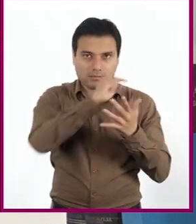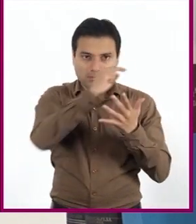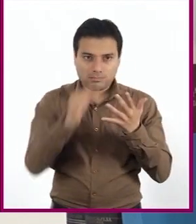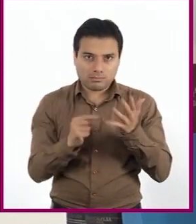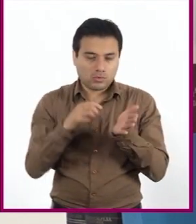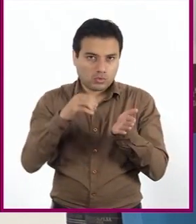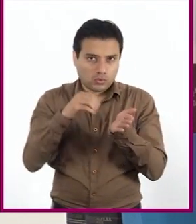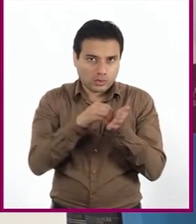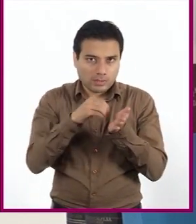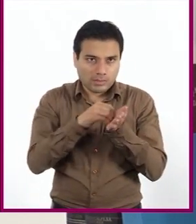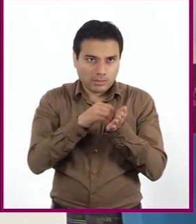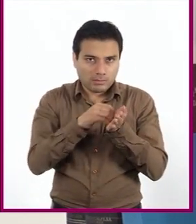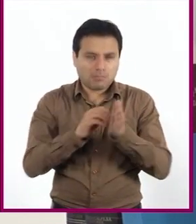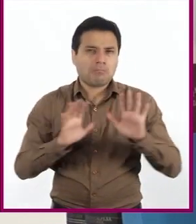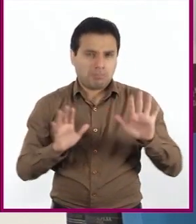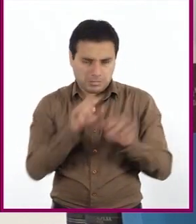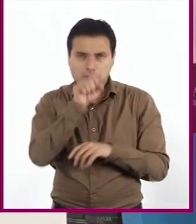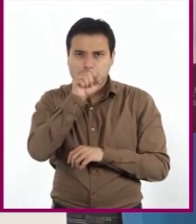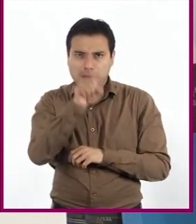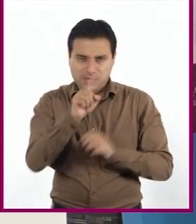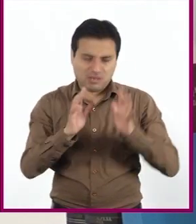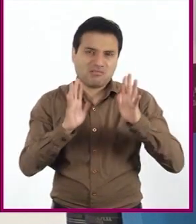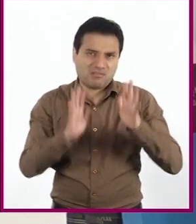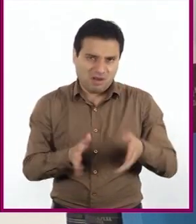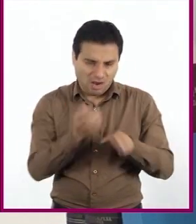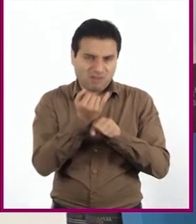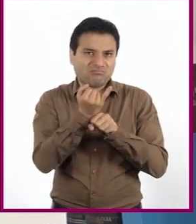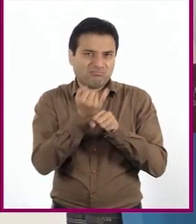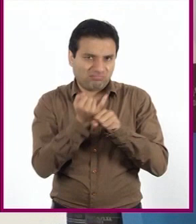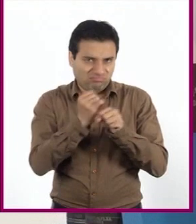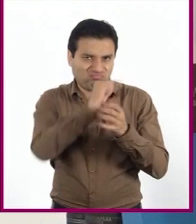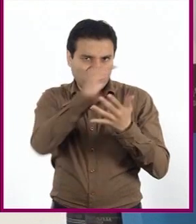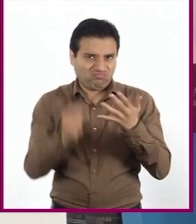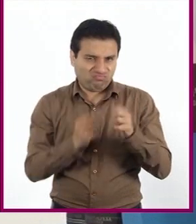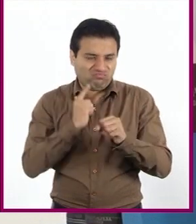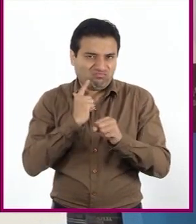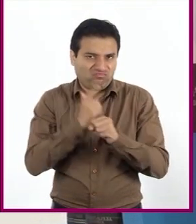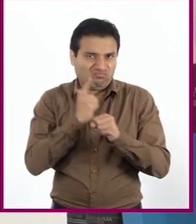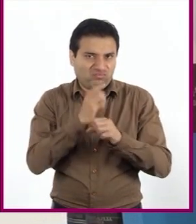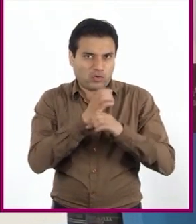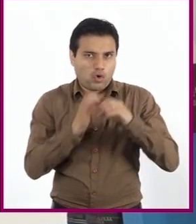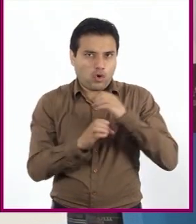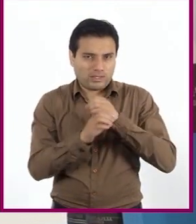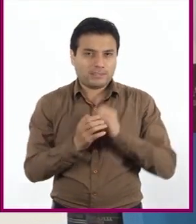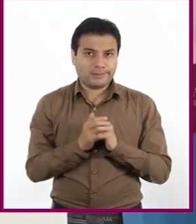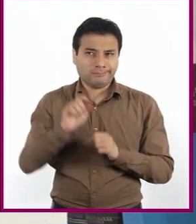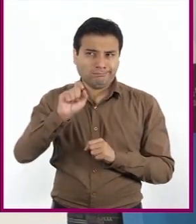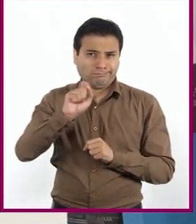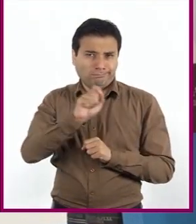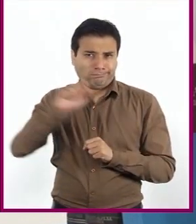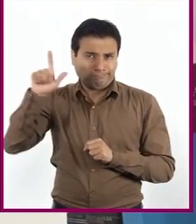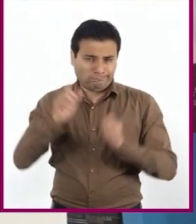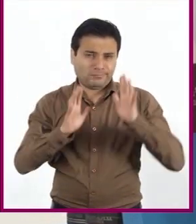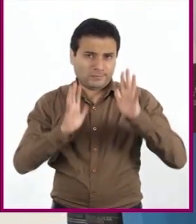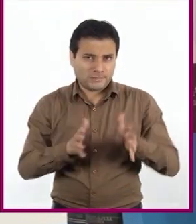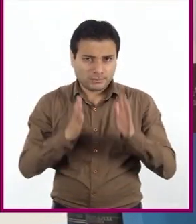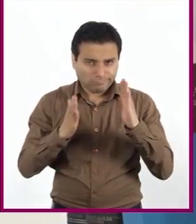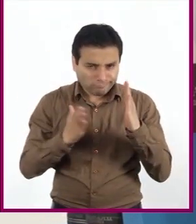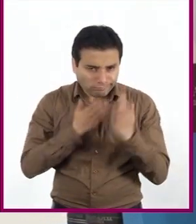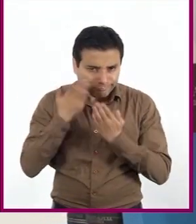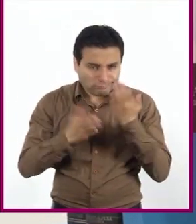varias certezas. Gracias al trabajo de muchos expertos, podemos tener datos confiables sobre la vida de los